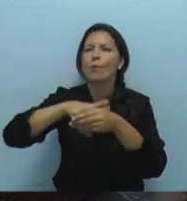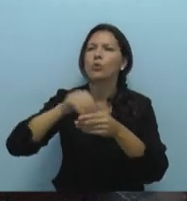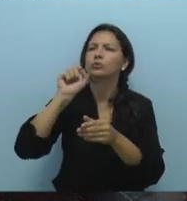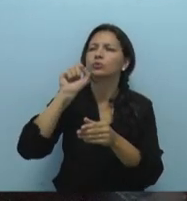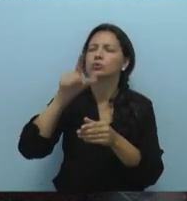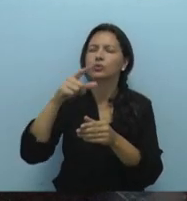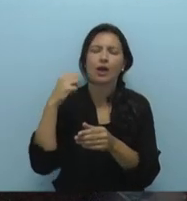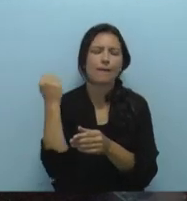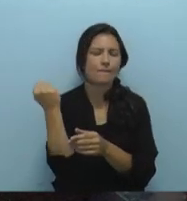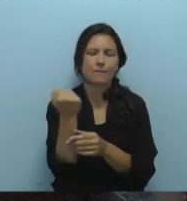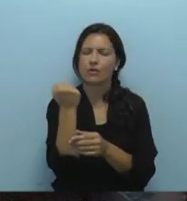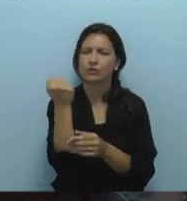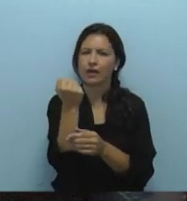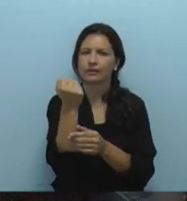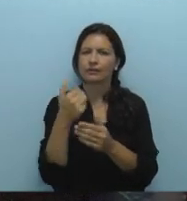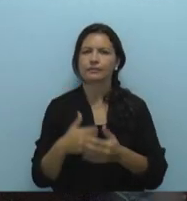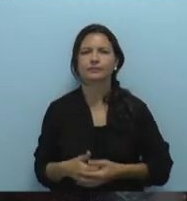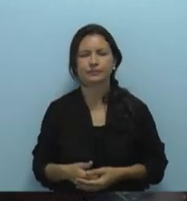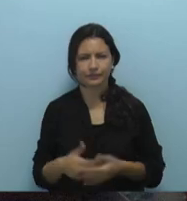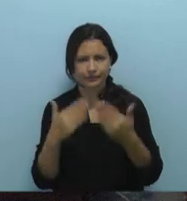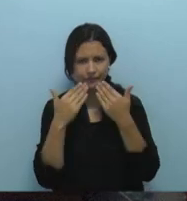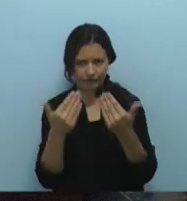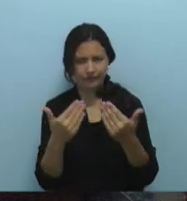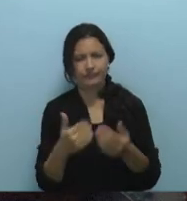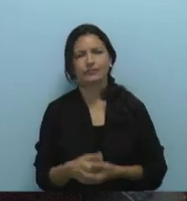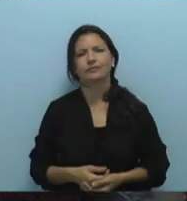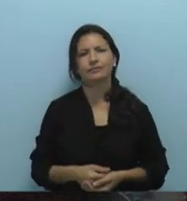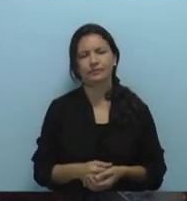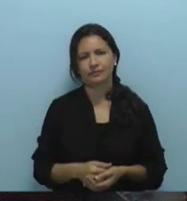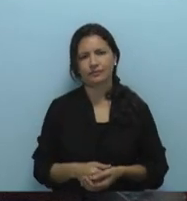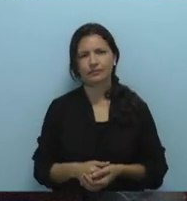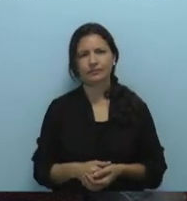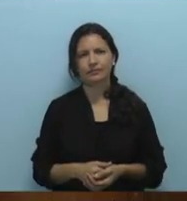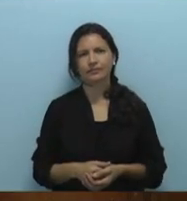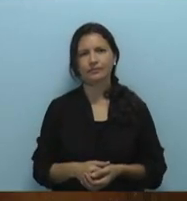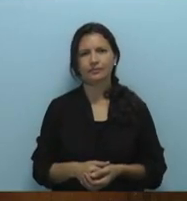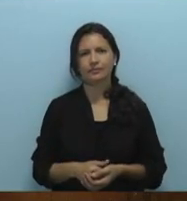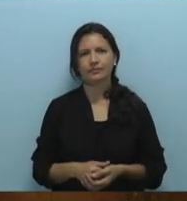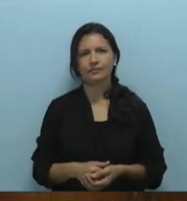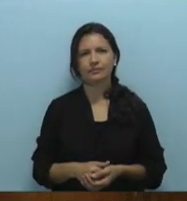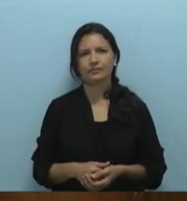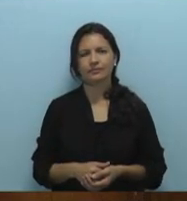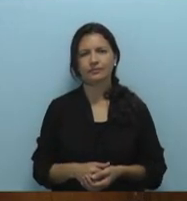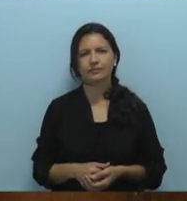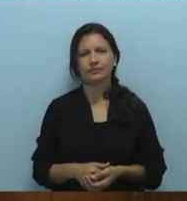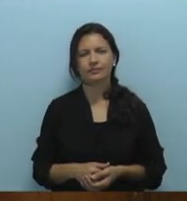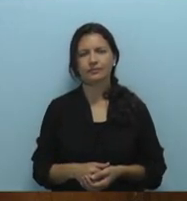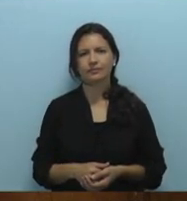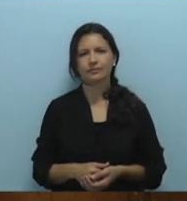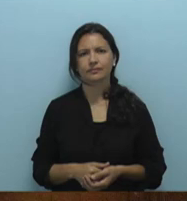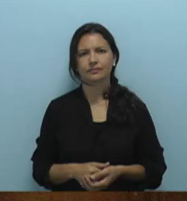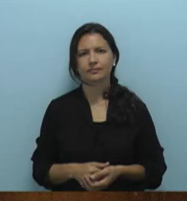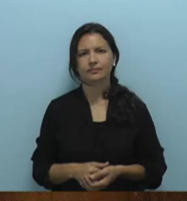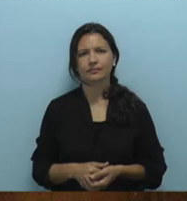importante para la grandeza de nuestra nación. Muchas gracias, señora presidenta. Gracias, diputada Balaguer. Tiene la palabra la diputada Alejandra